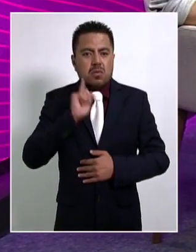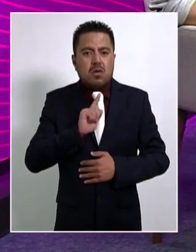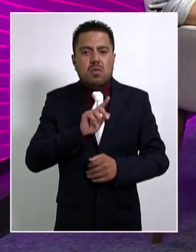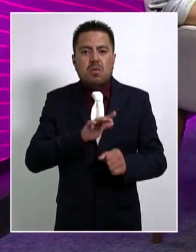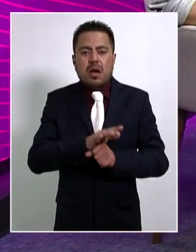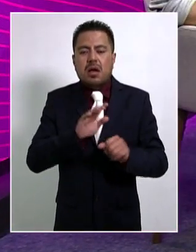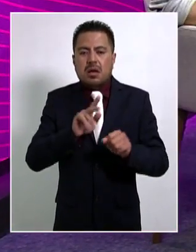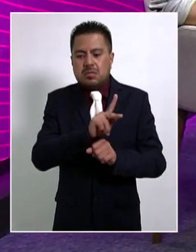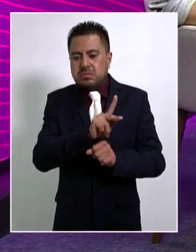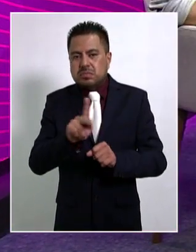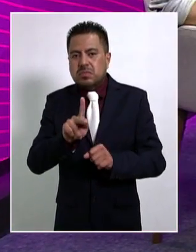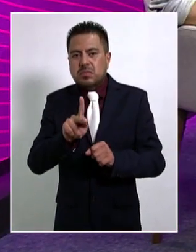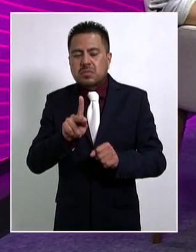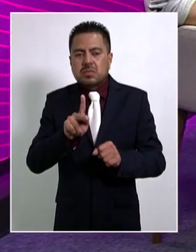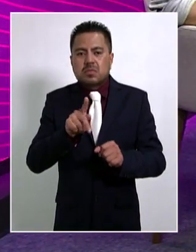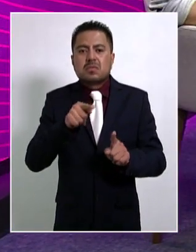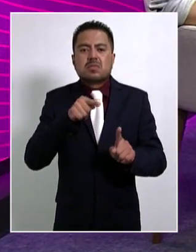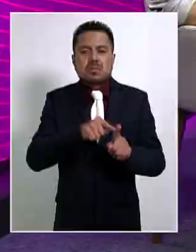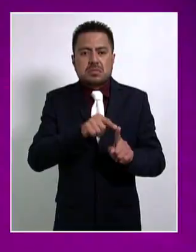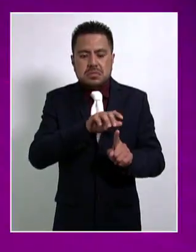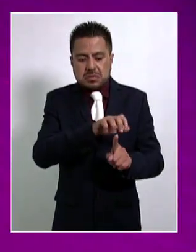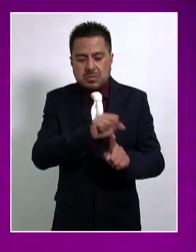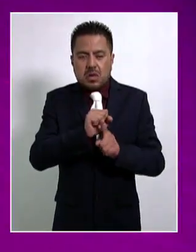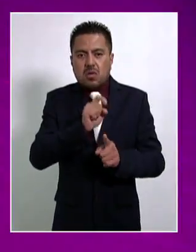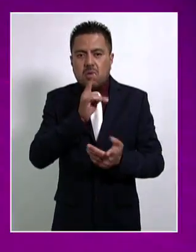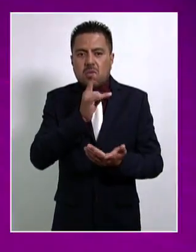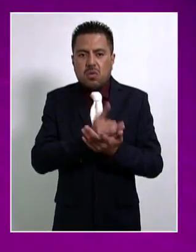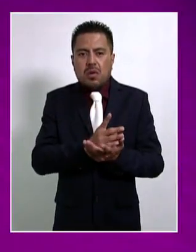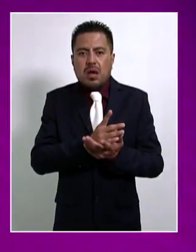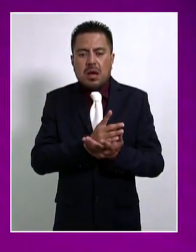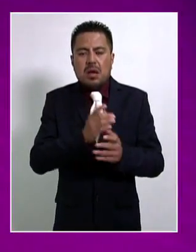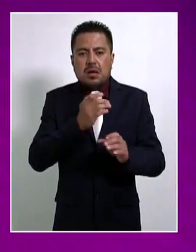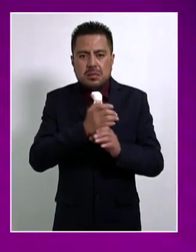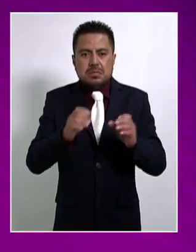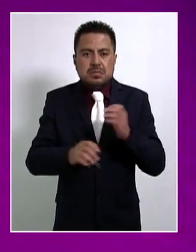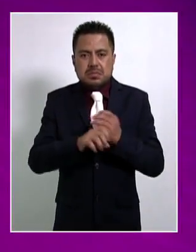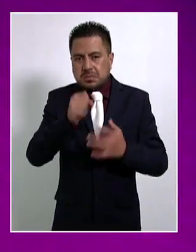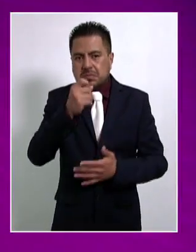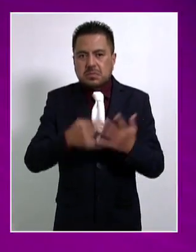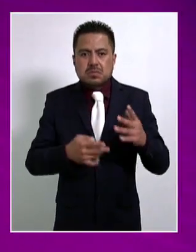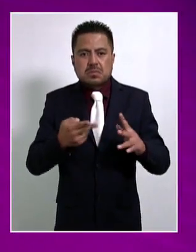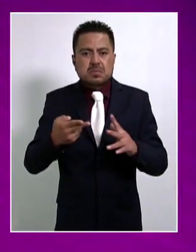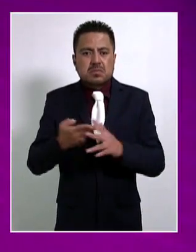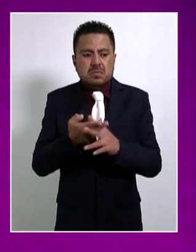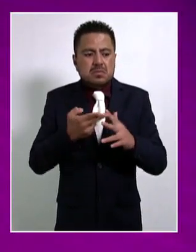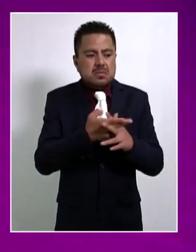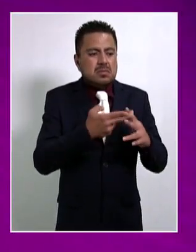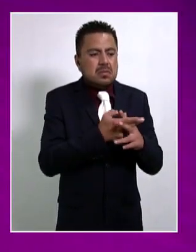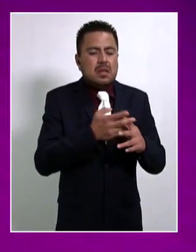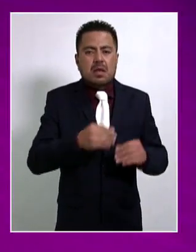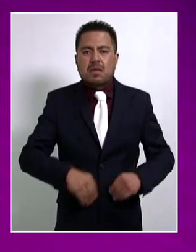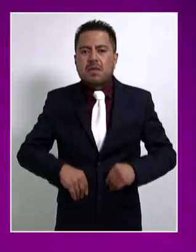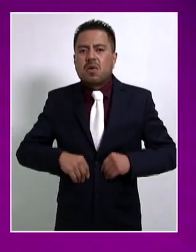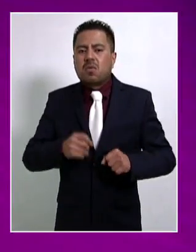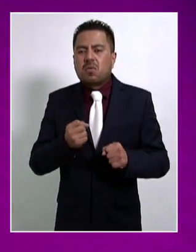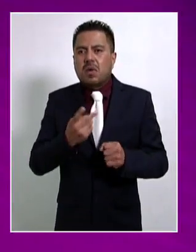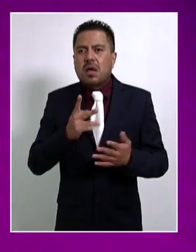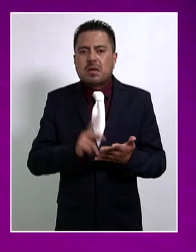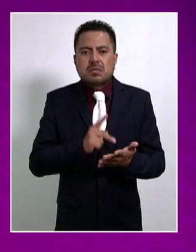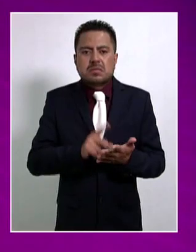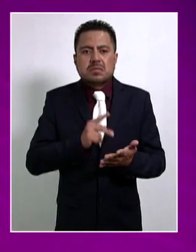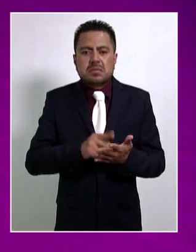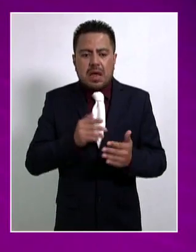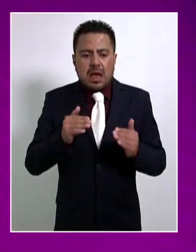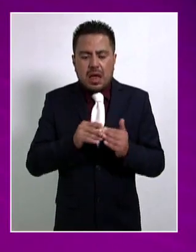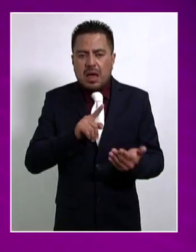mujer fue uno o una de las características de violencia que vivieron en su vida. ¿Cuántas veces en casa no nos